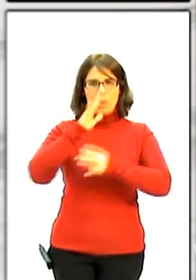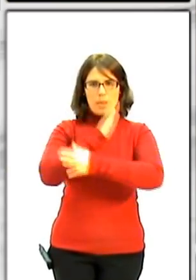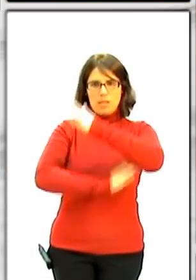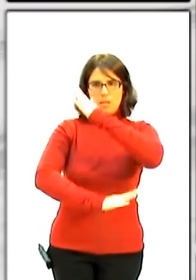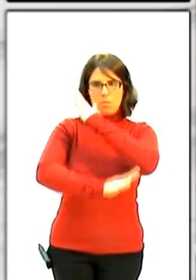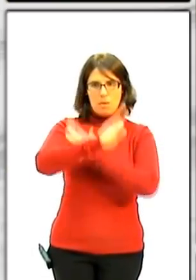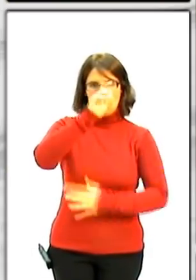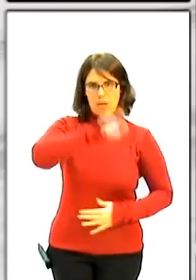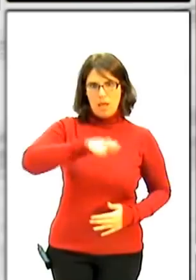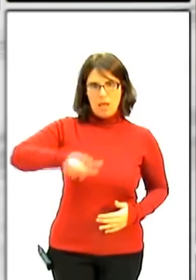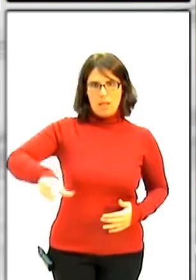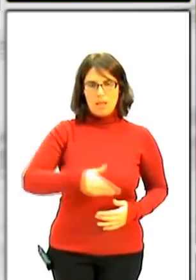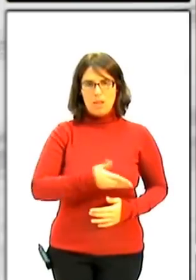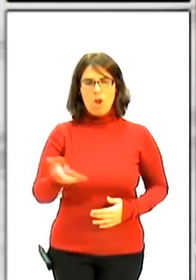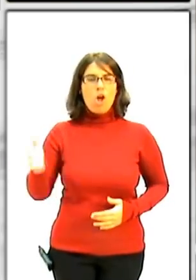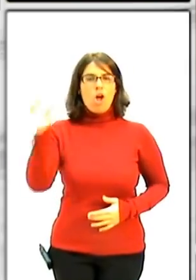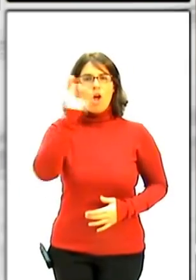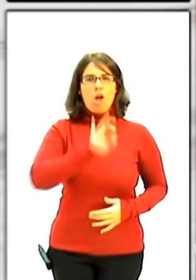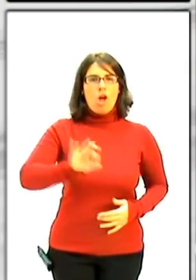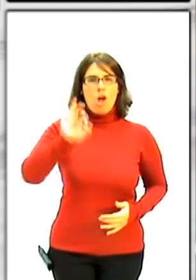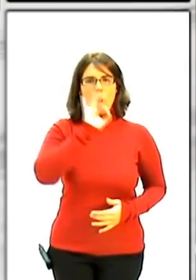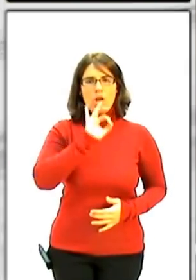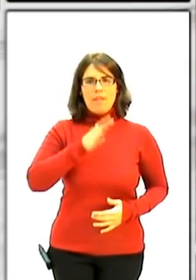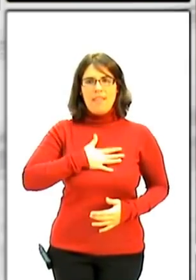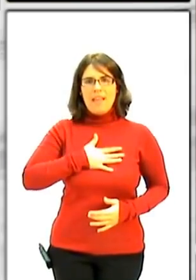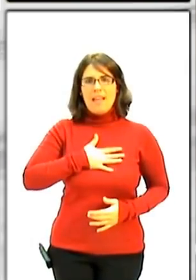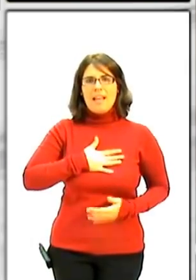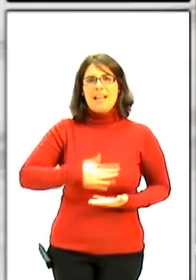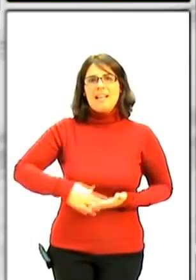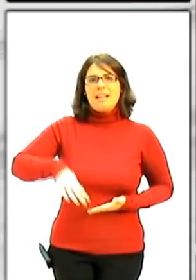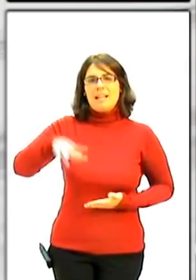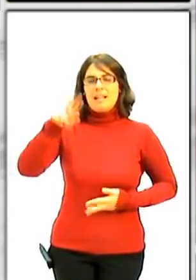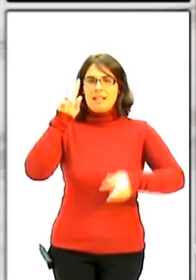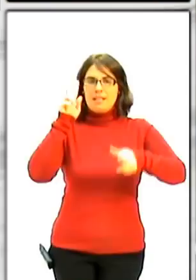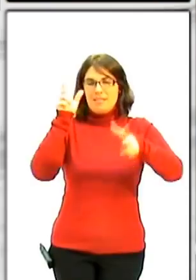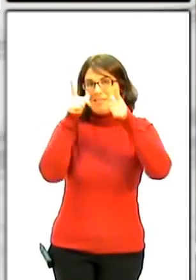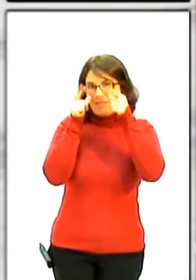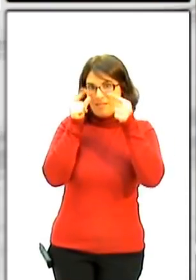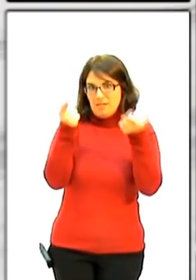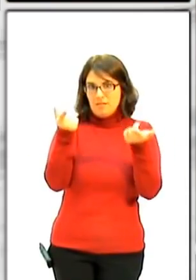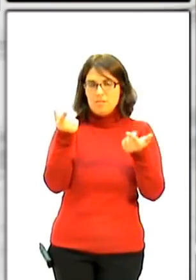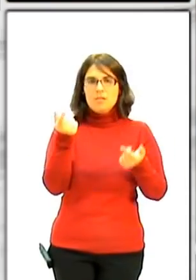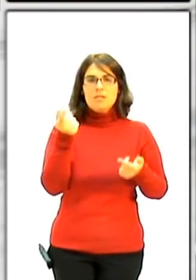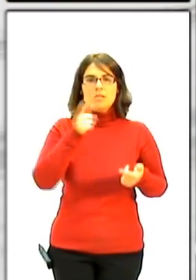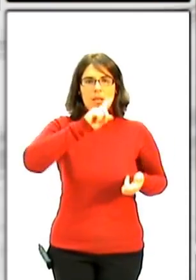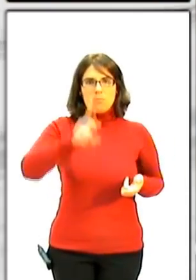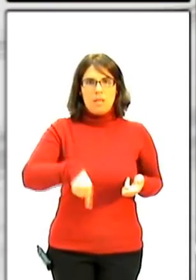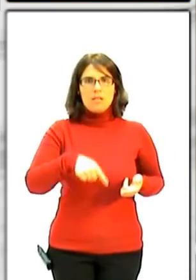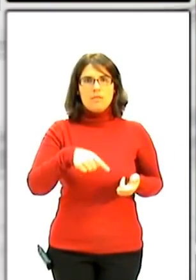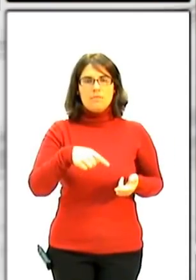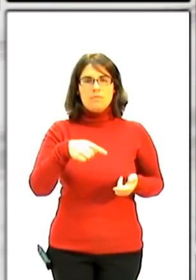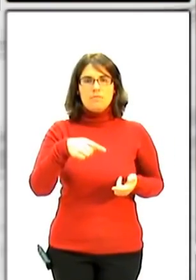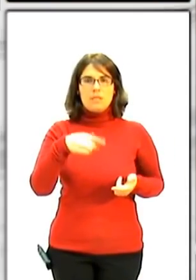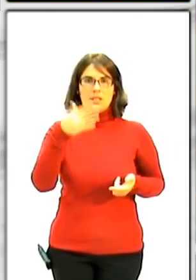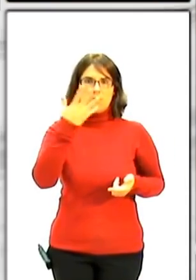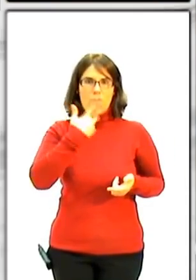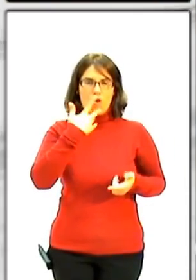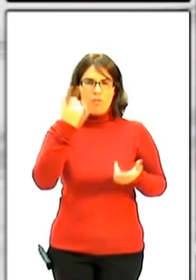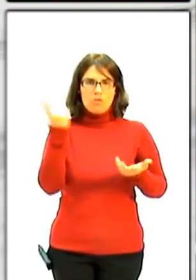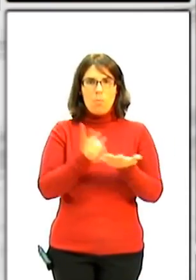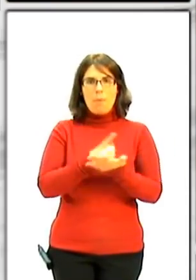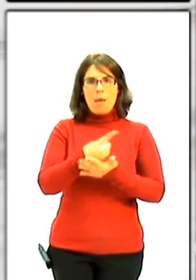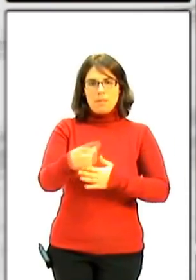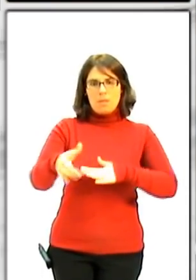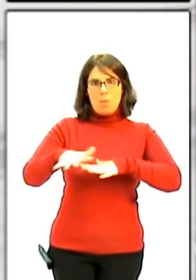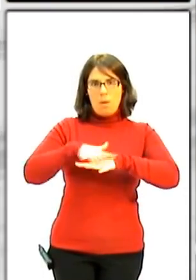discapacitados o de capacidad visual parcial, que son pues, los conocidos mapas en braille o